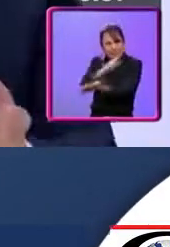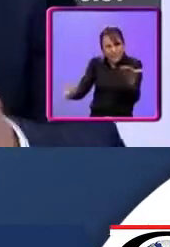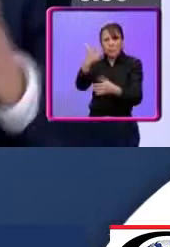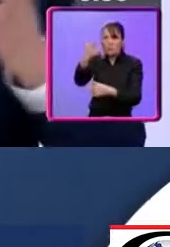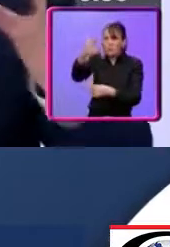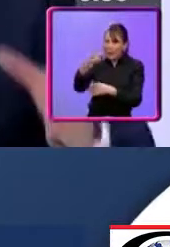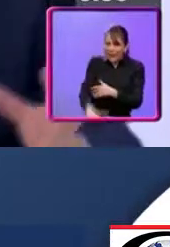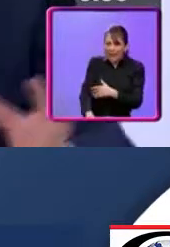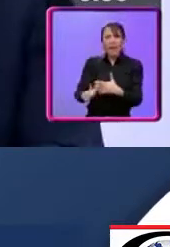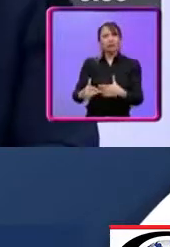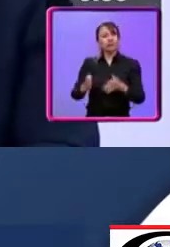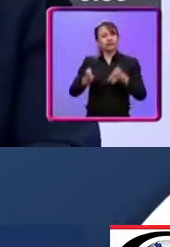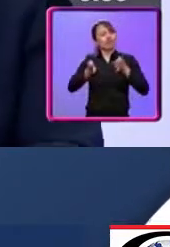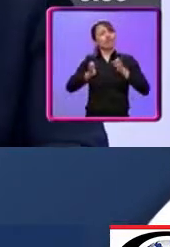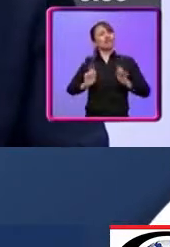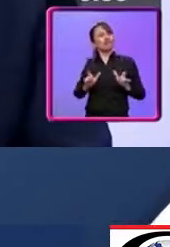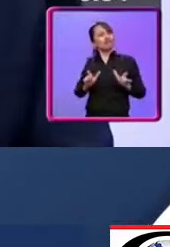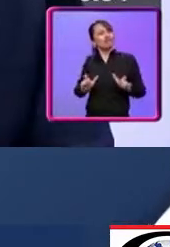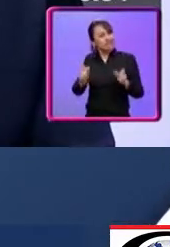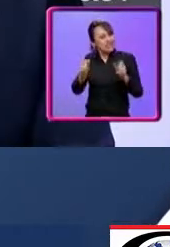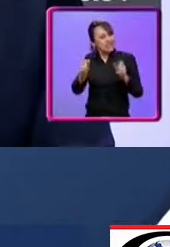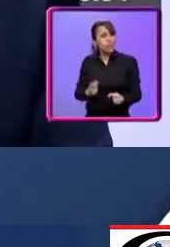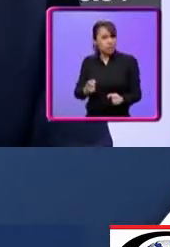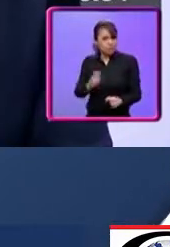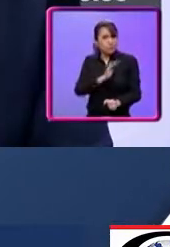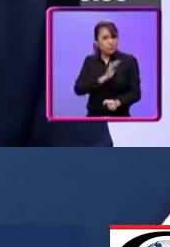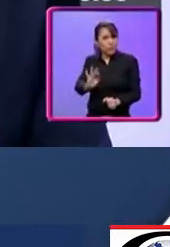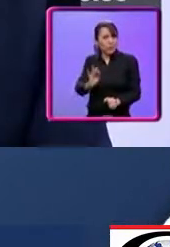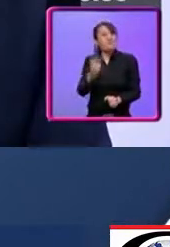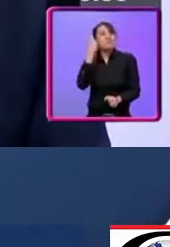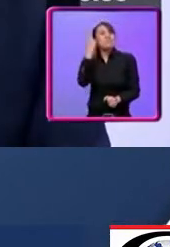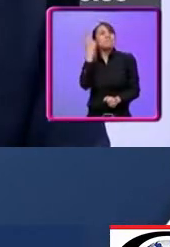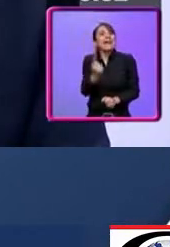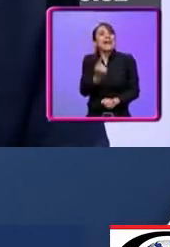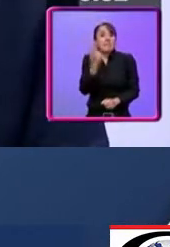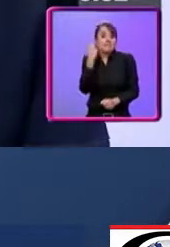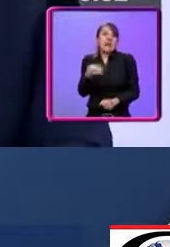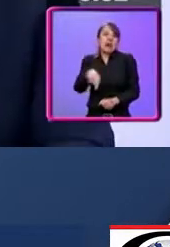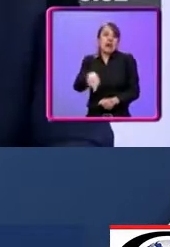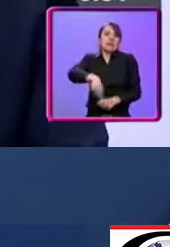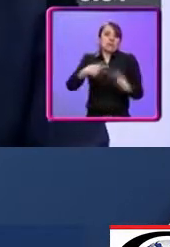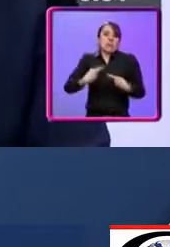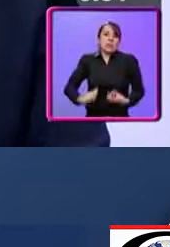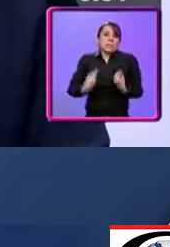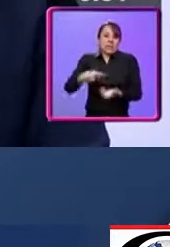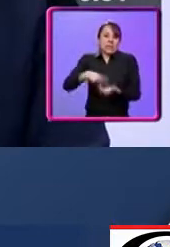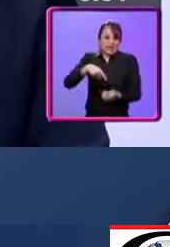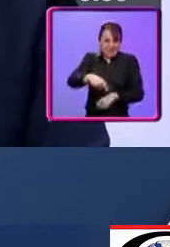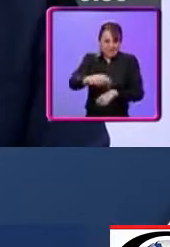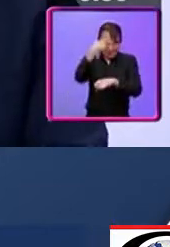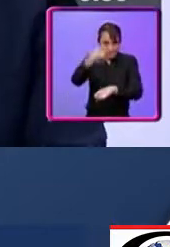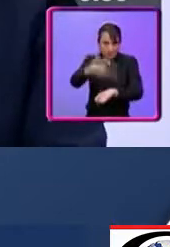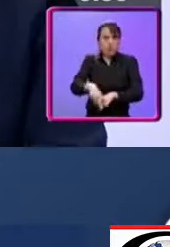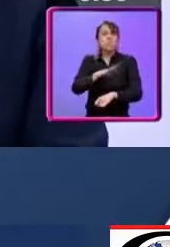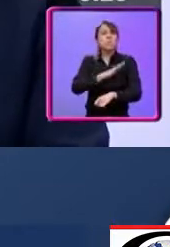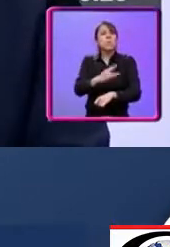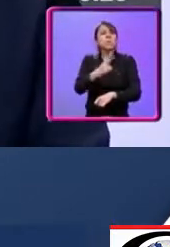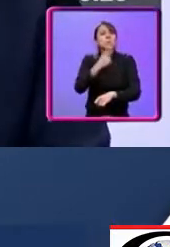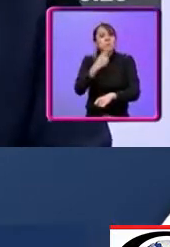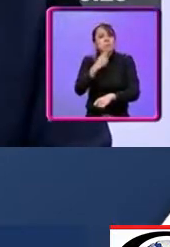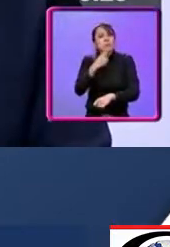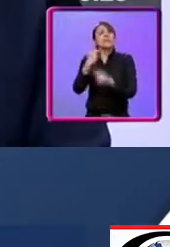dudas. Pero la definición va a estar en esta gente que no ha definido todavía su voto. ¿Qué les dirías? Pues